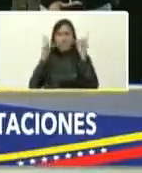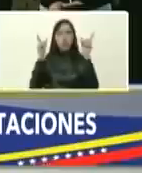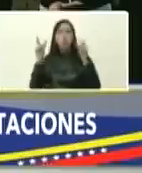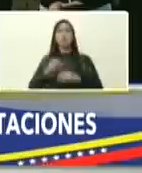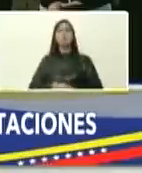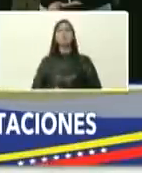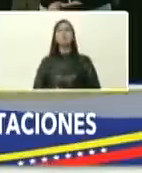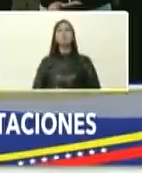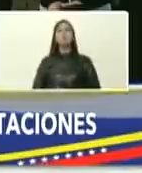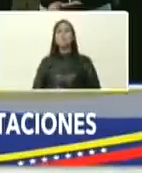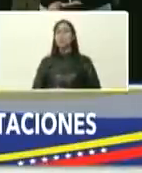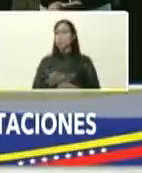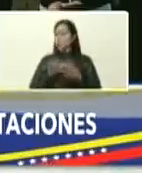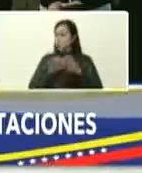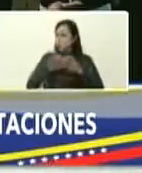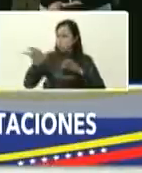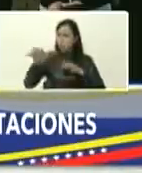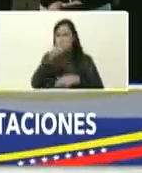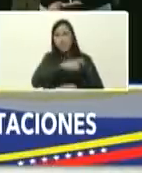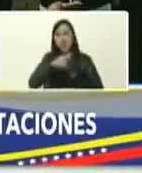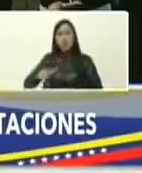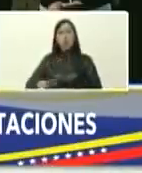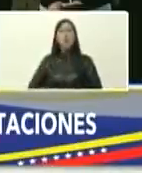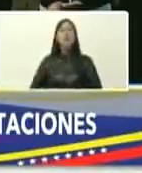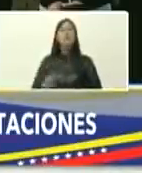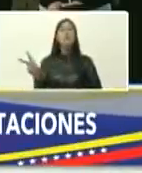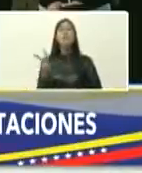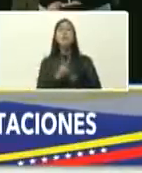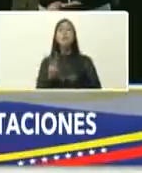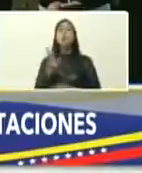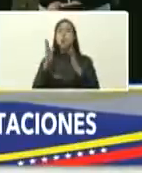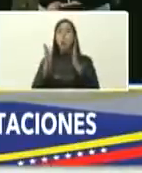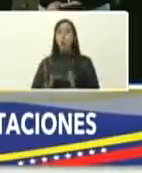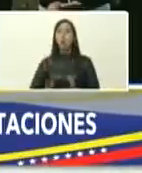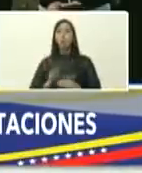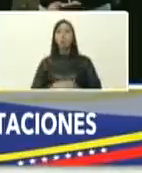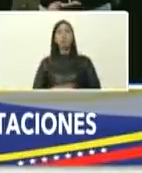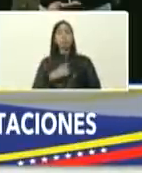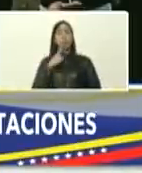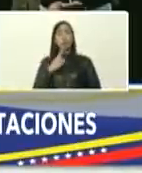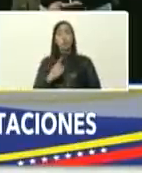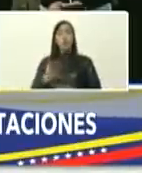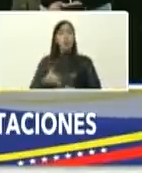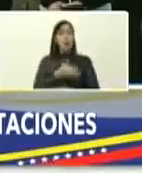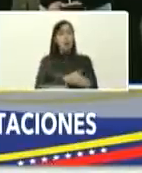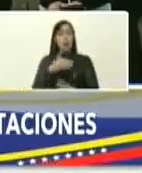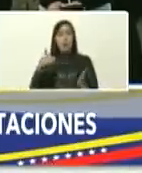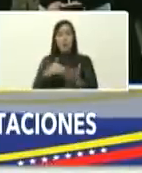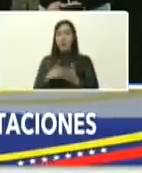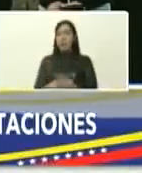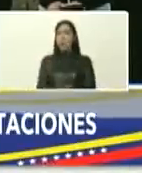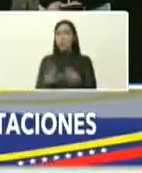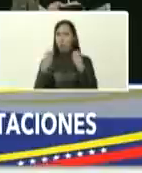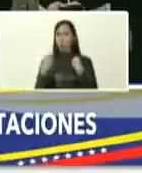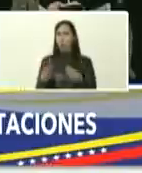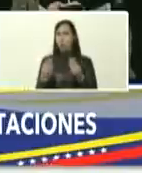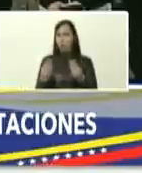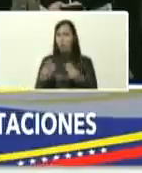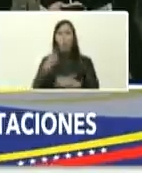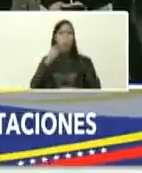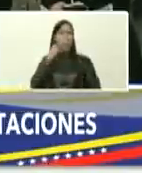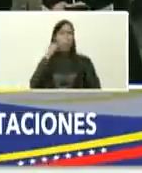Millones de venezolanos y venezolanas. Como dije yo una vez, ¿te acuerdas? Millones y millonas. Y